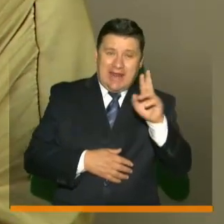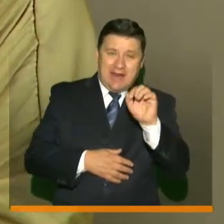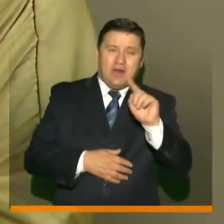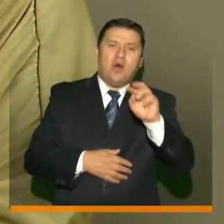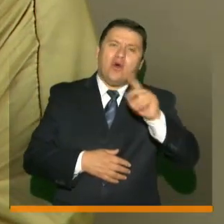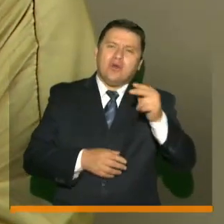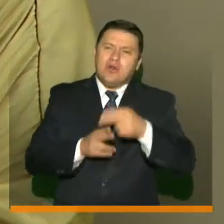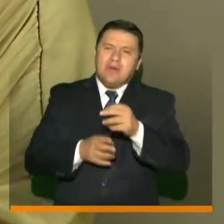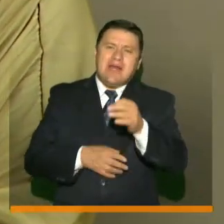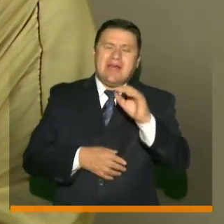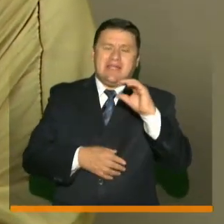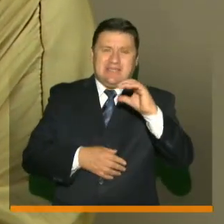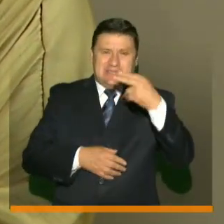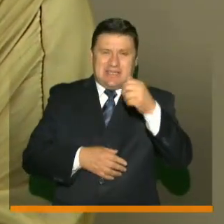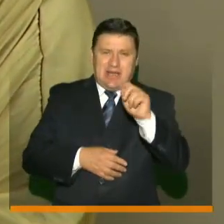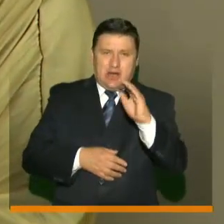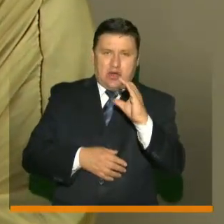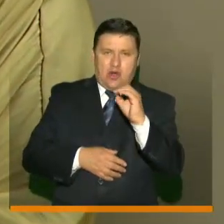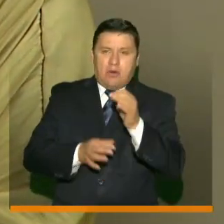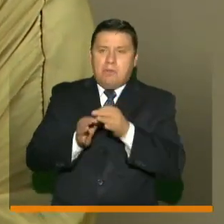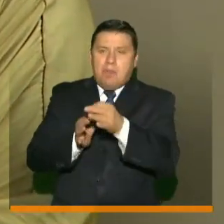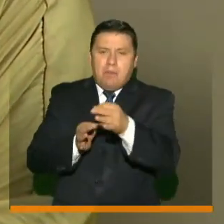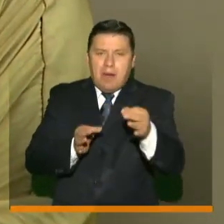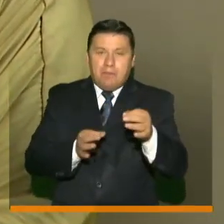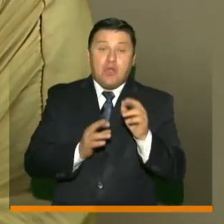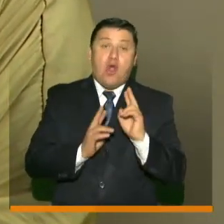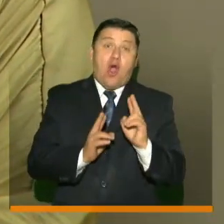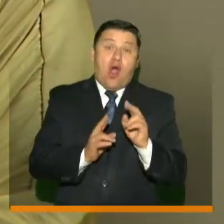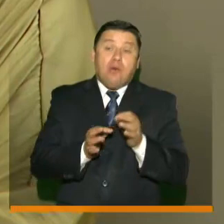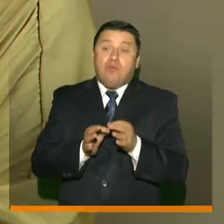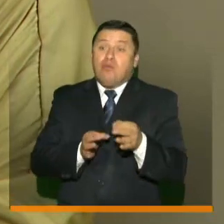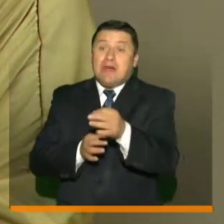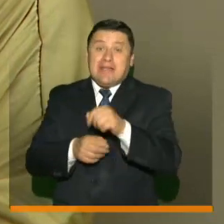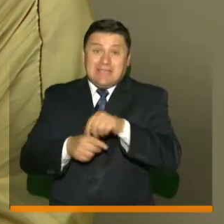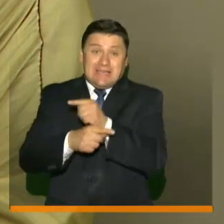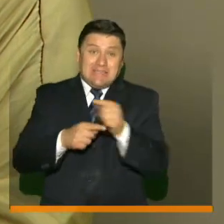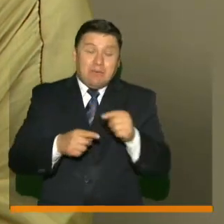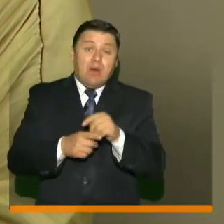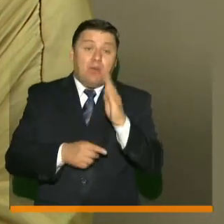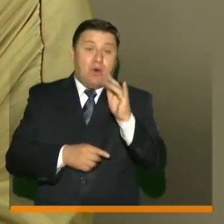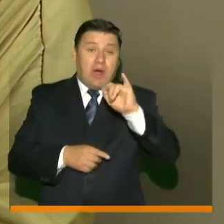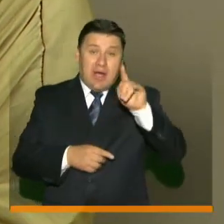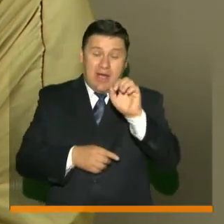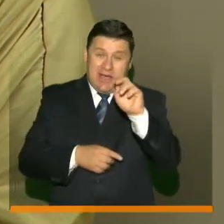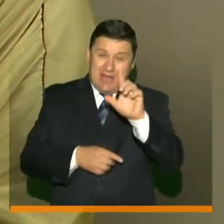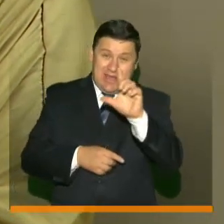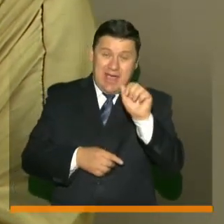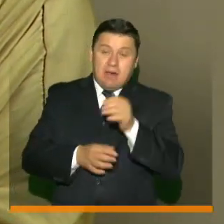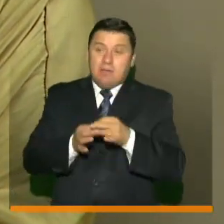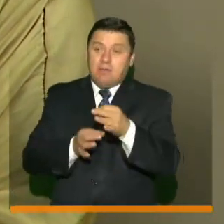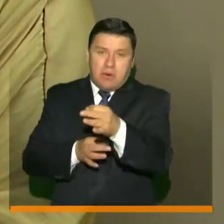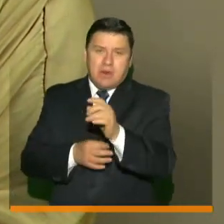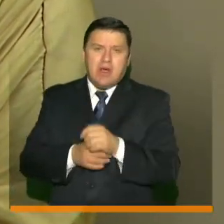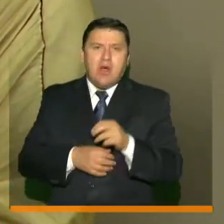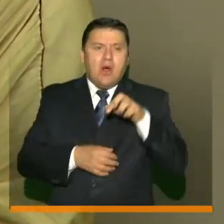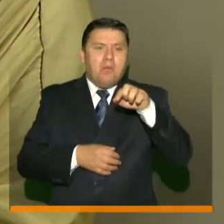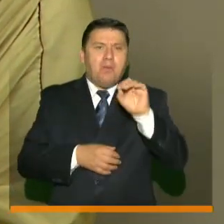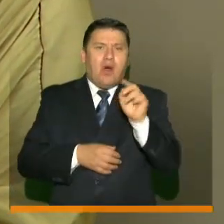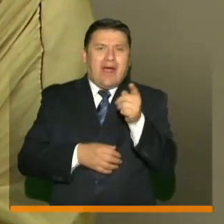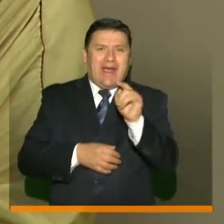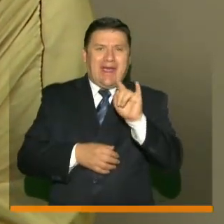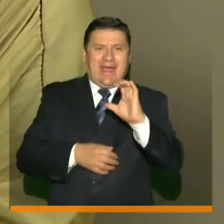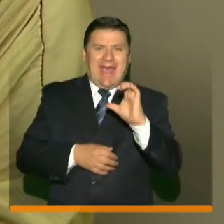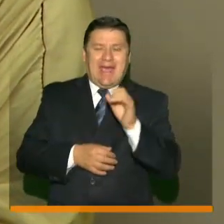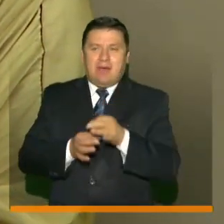Charco. Y vamos a llegar esta semana a Bojayá, presidente, a llevarle al corregimiento de Pogue